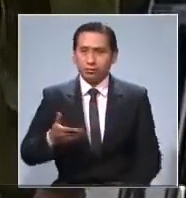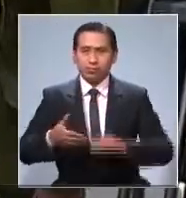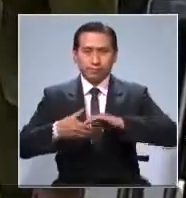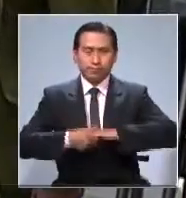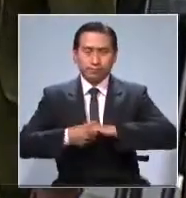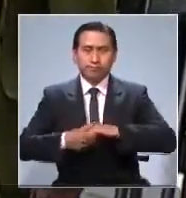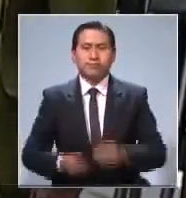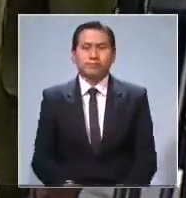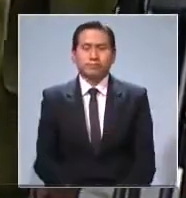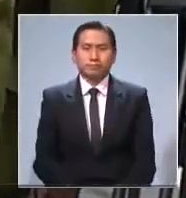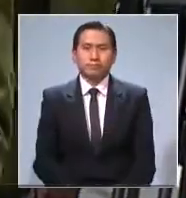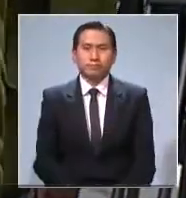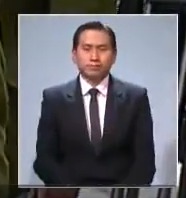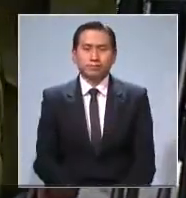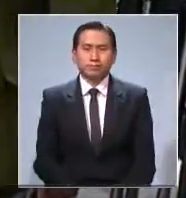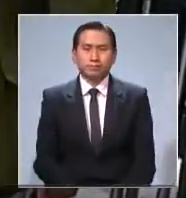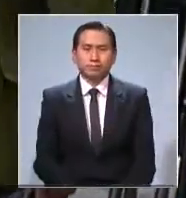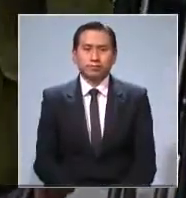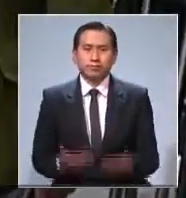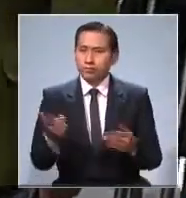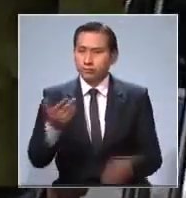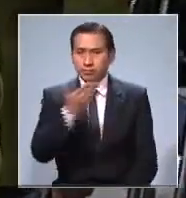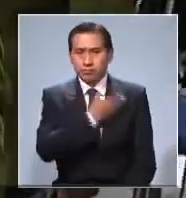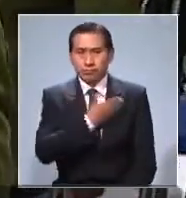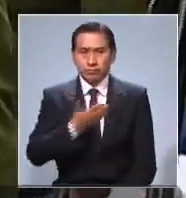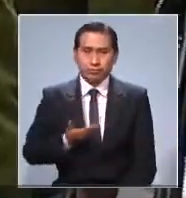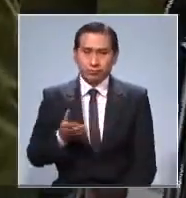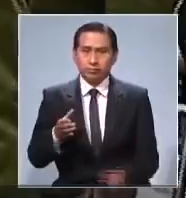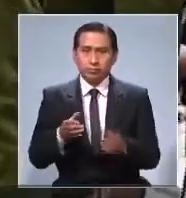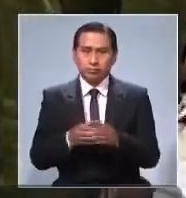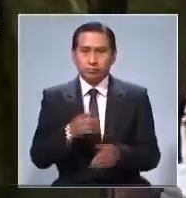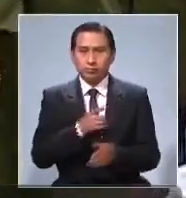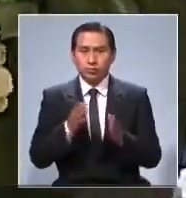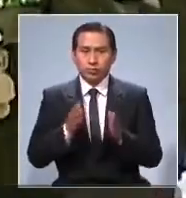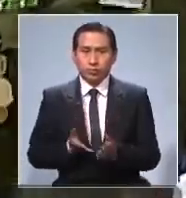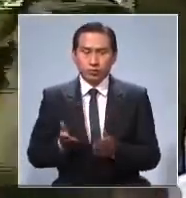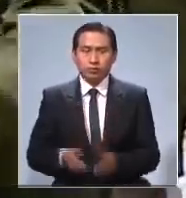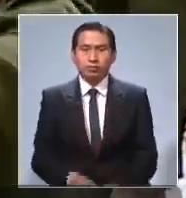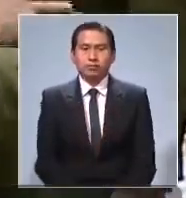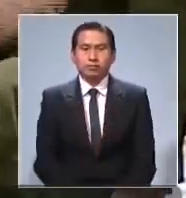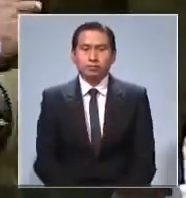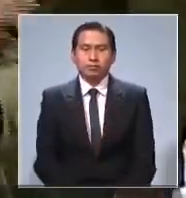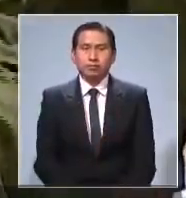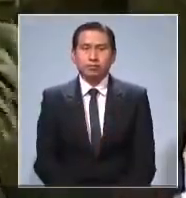Estado. A continuación, el presidente de la Cámara de Diputados.